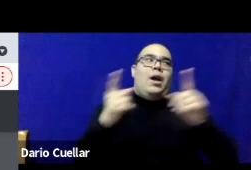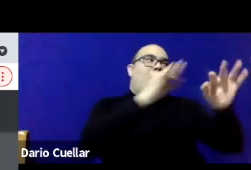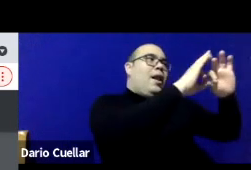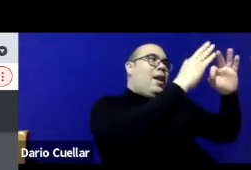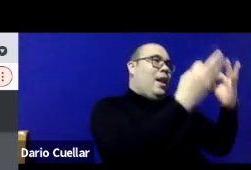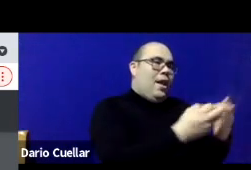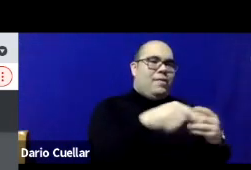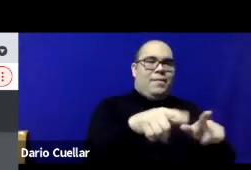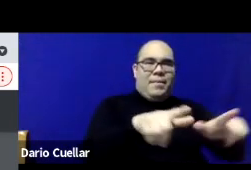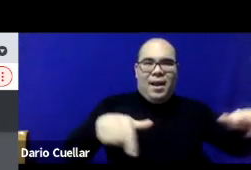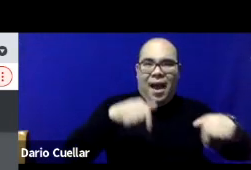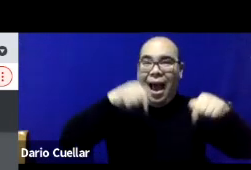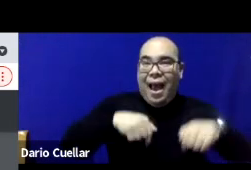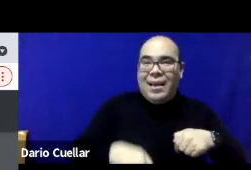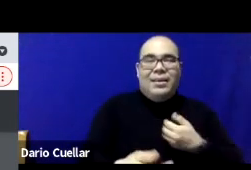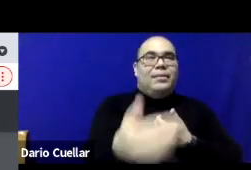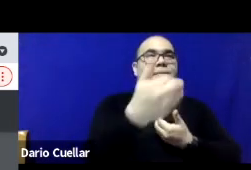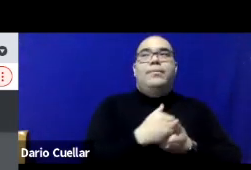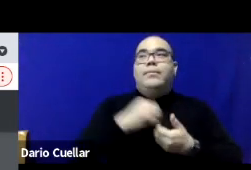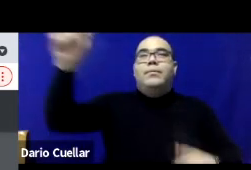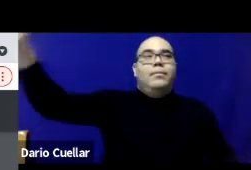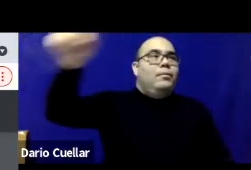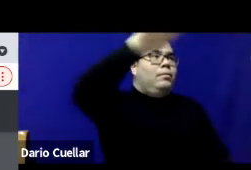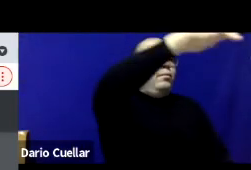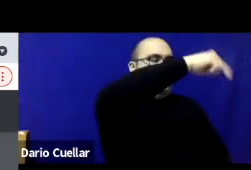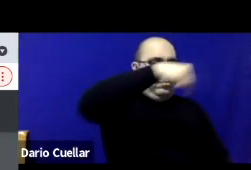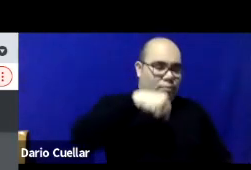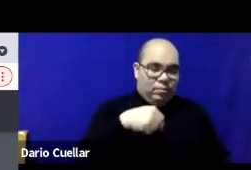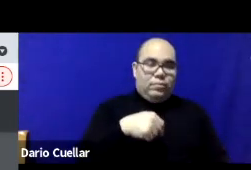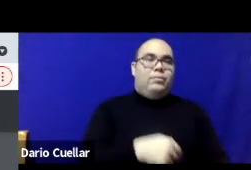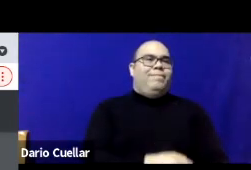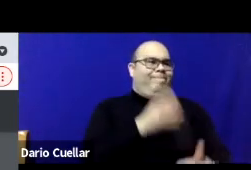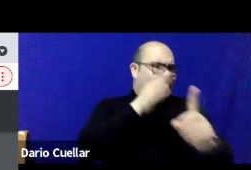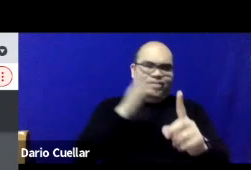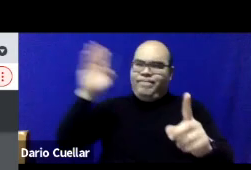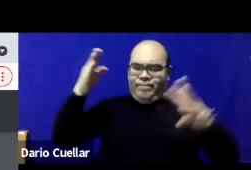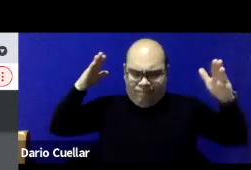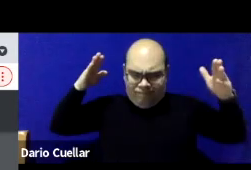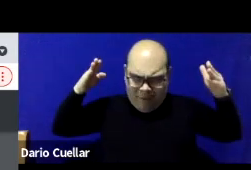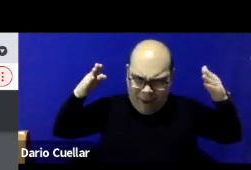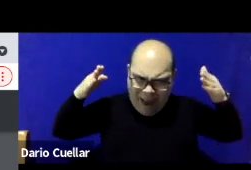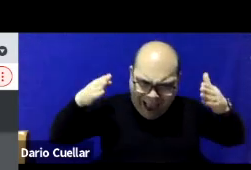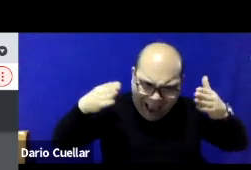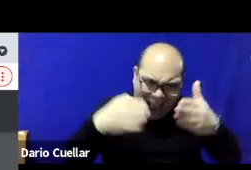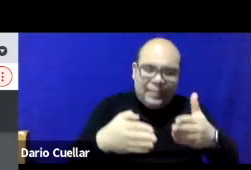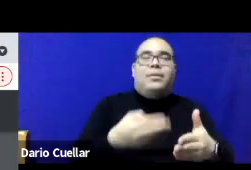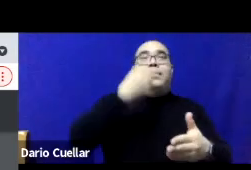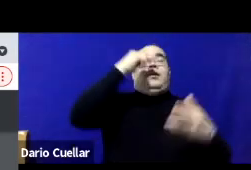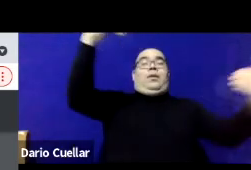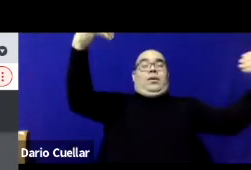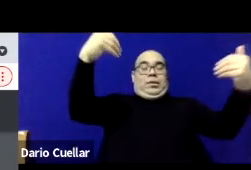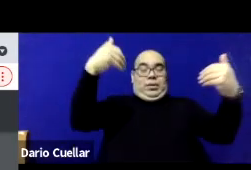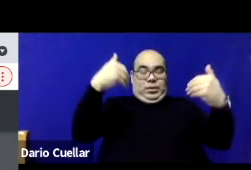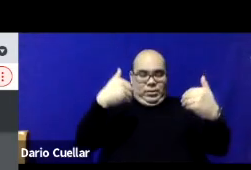en el consultorio, vamos hacia el mismo lado, esto va a implicar que más rápidamente podamos generar en el